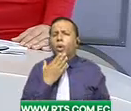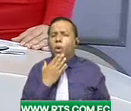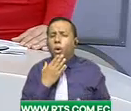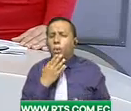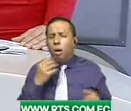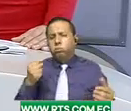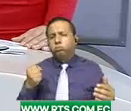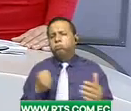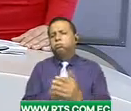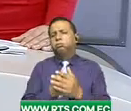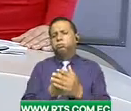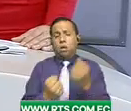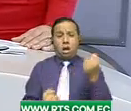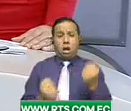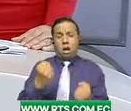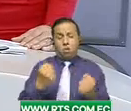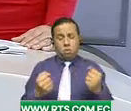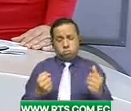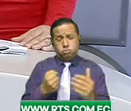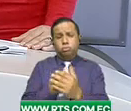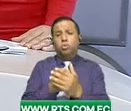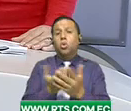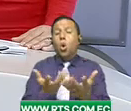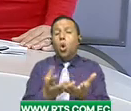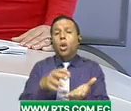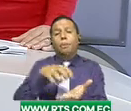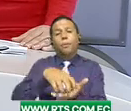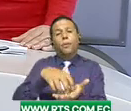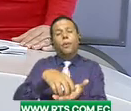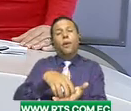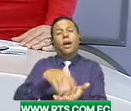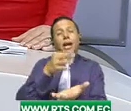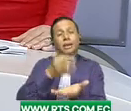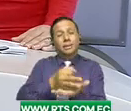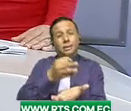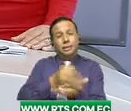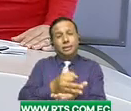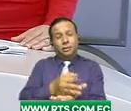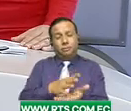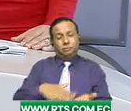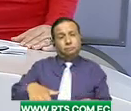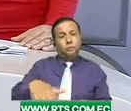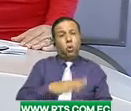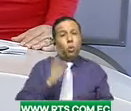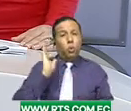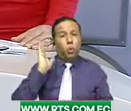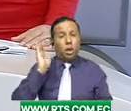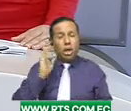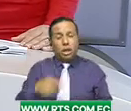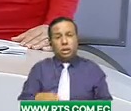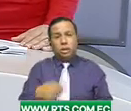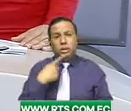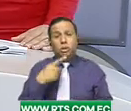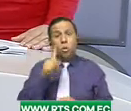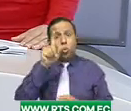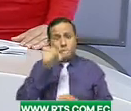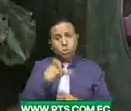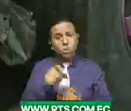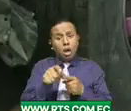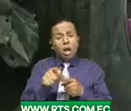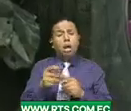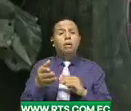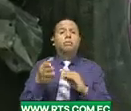en la vía a Chauchín, perteneciente al cantón Tulcán en Carchi. Una de las víctimas era policía en servicio activo.